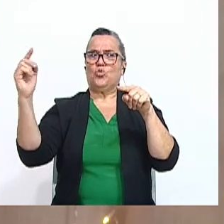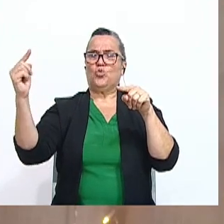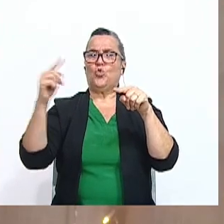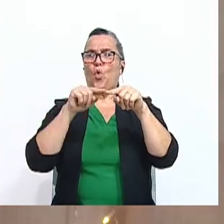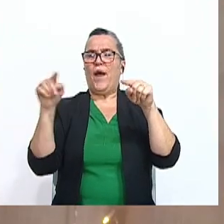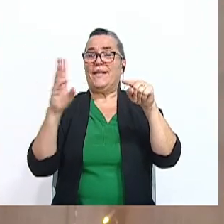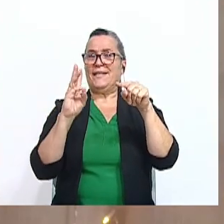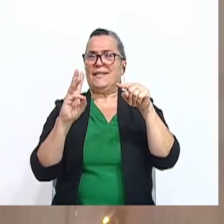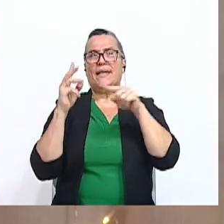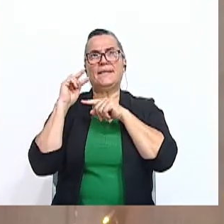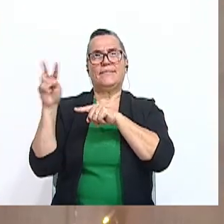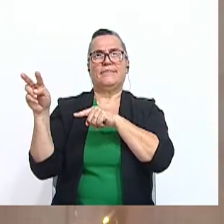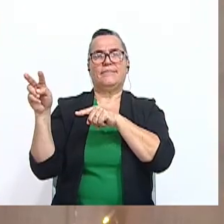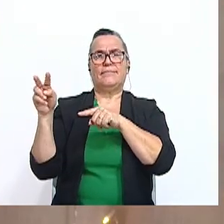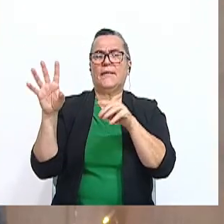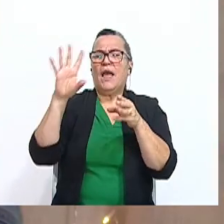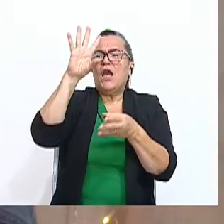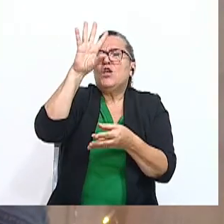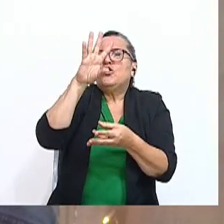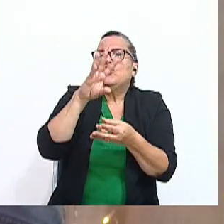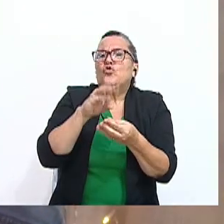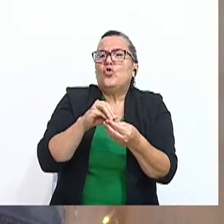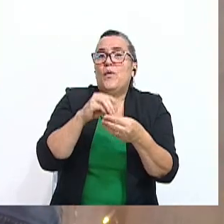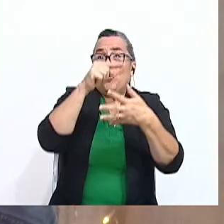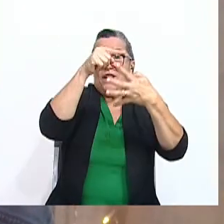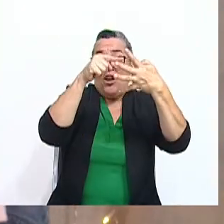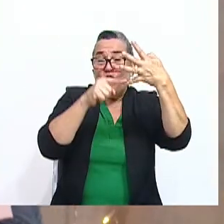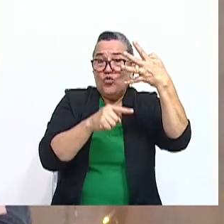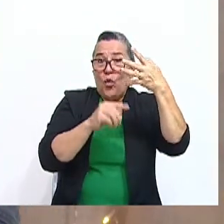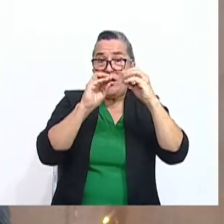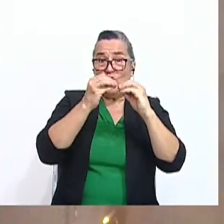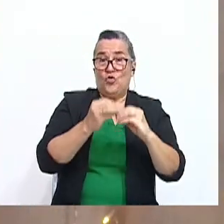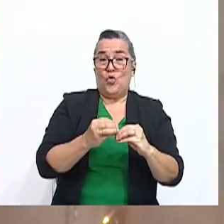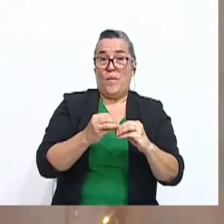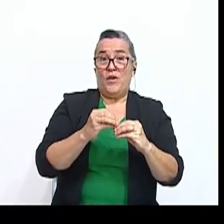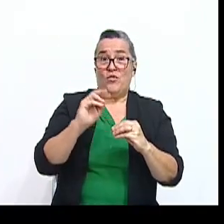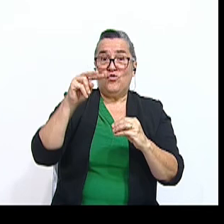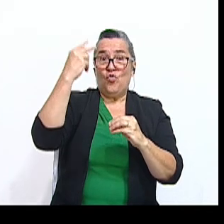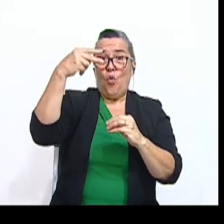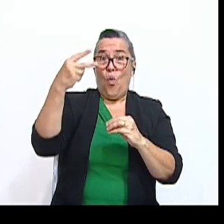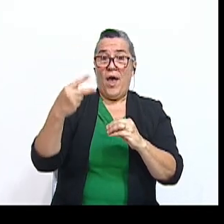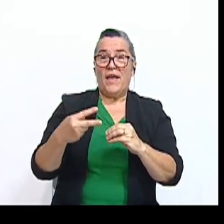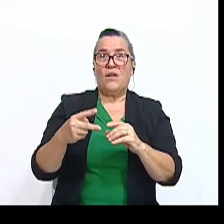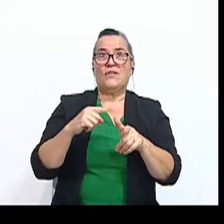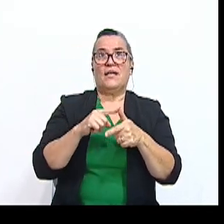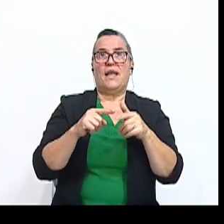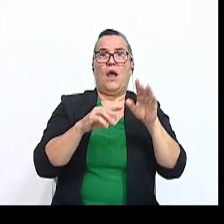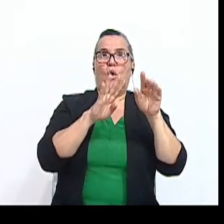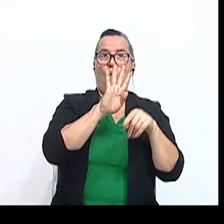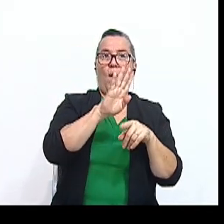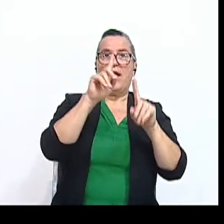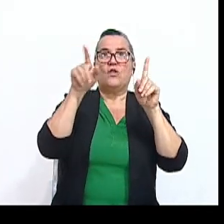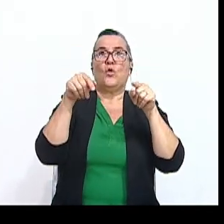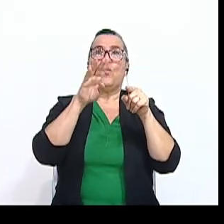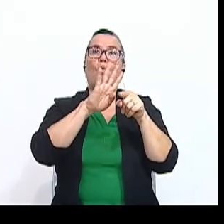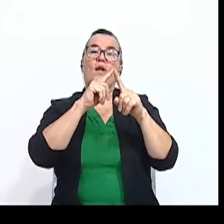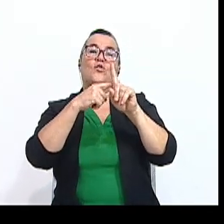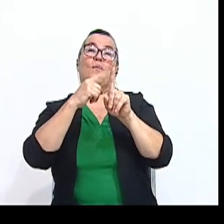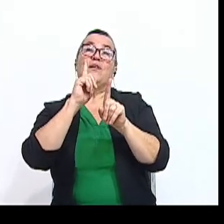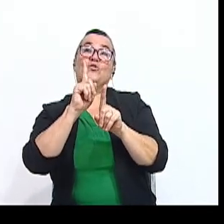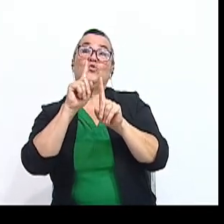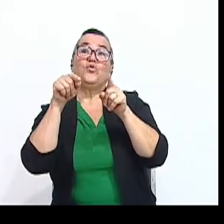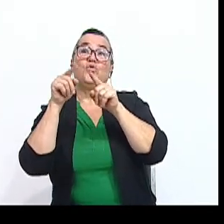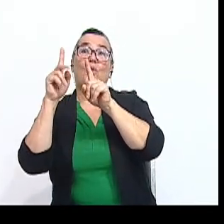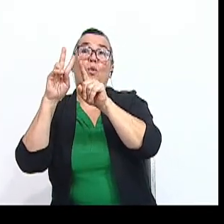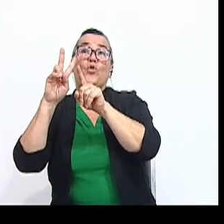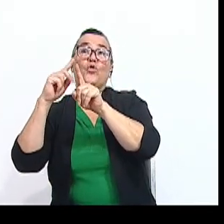Si queremos saber la suma de los 4 primeros números cuadrados, sería 4 por 4 más 1 por